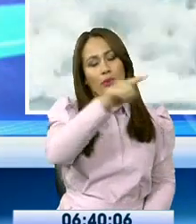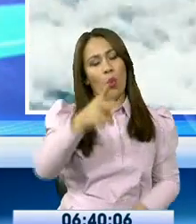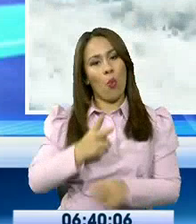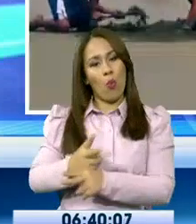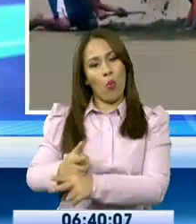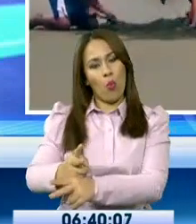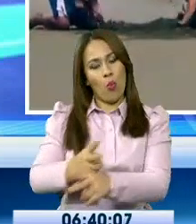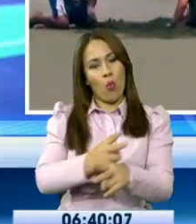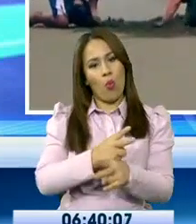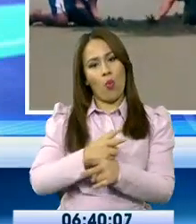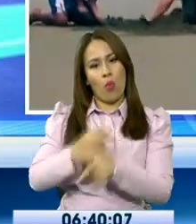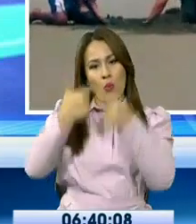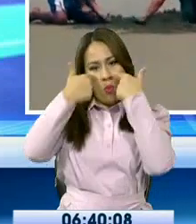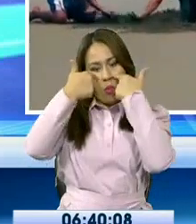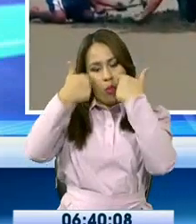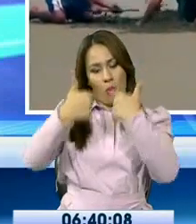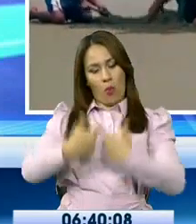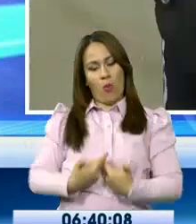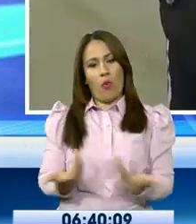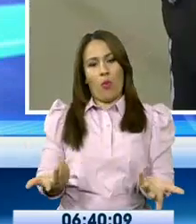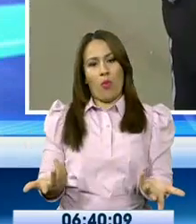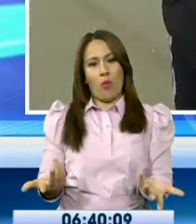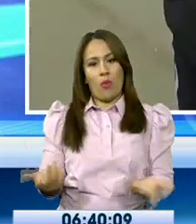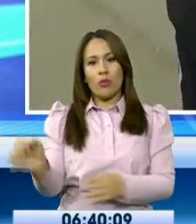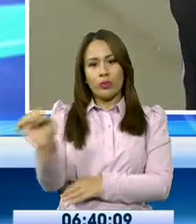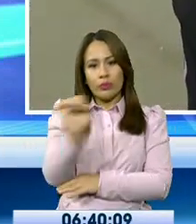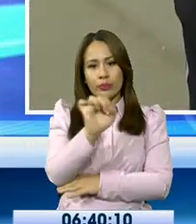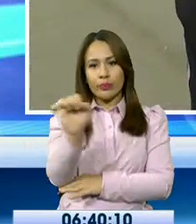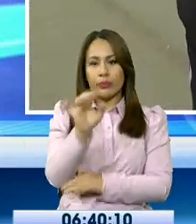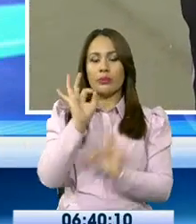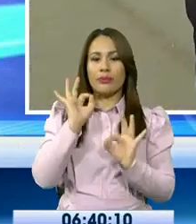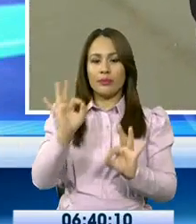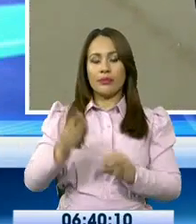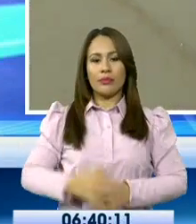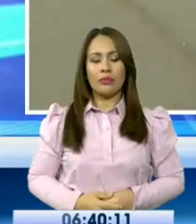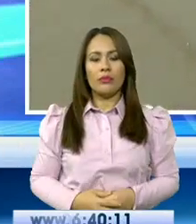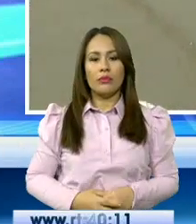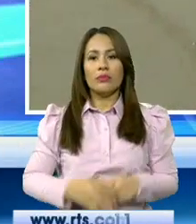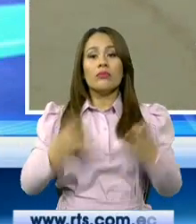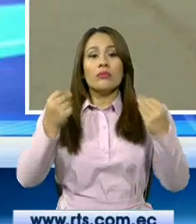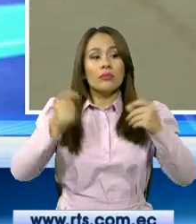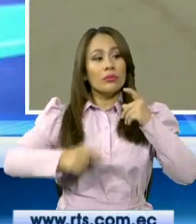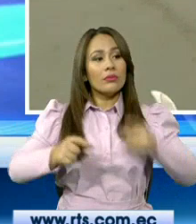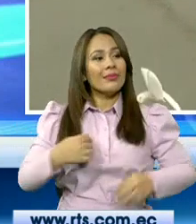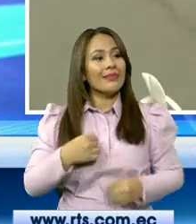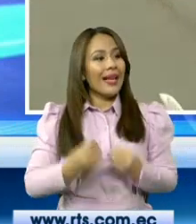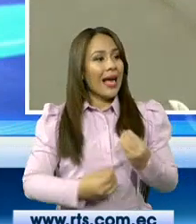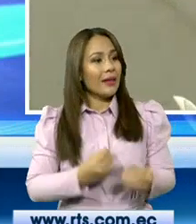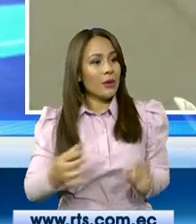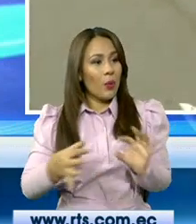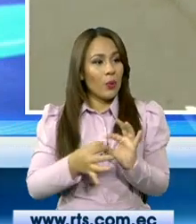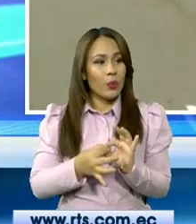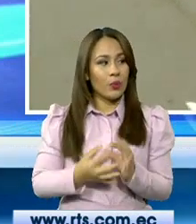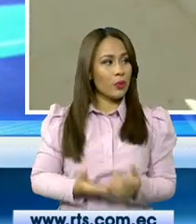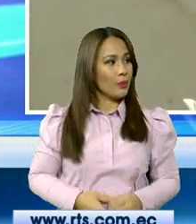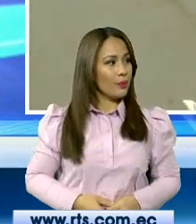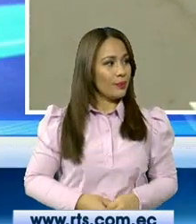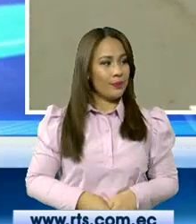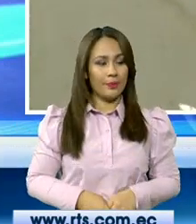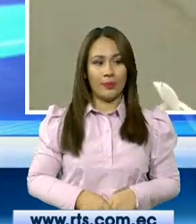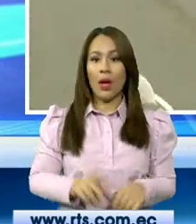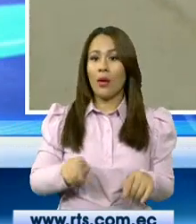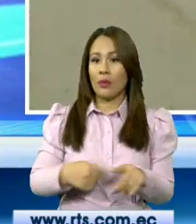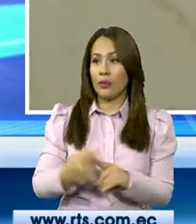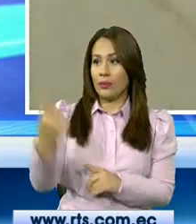lo quiere, que lo espera, que está con ansias esperando a qué hora llega, qué vamos a hacer juntos. A cuando llegue